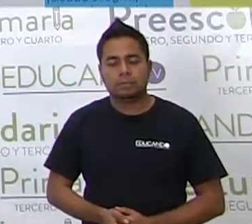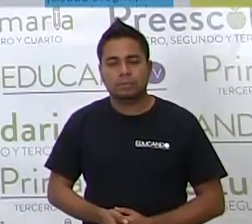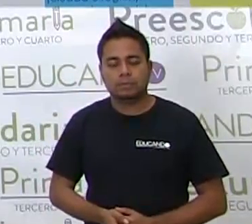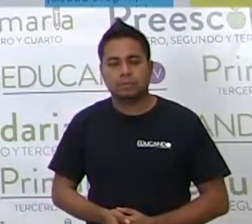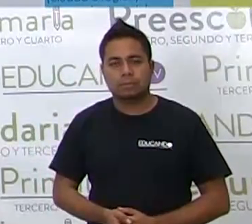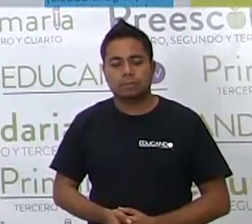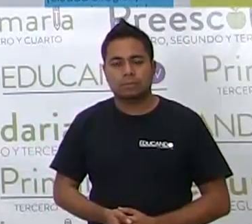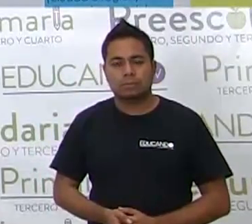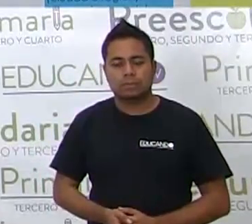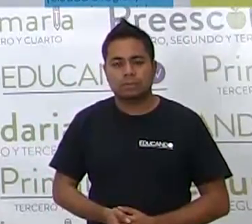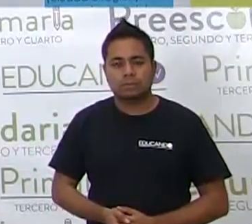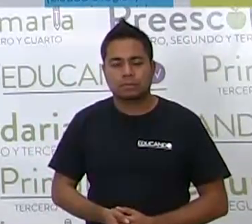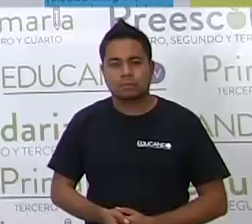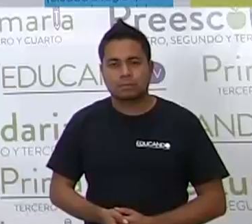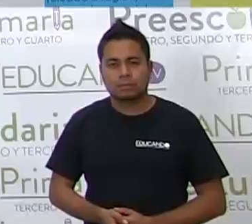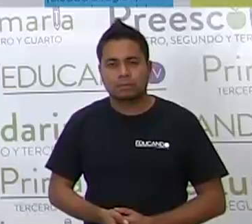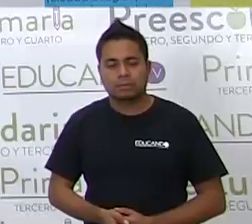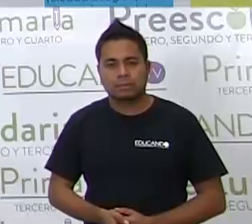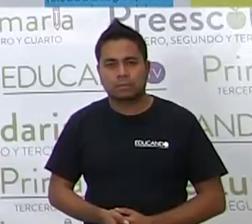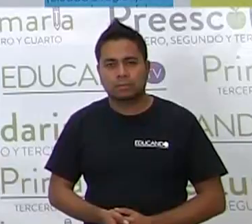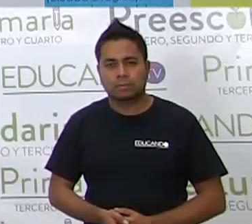leyendas de carácter